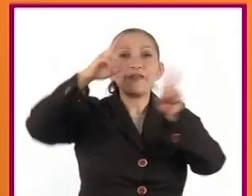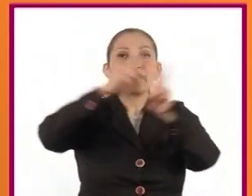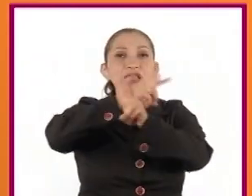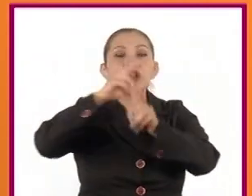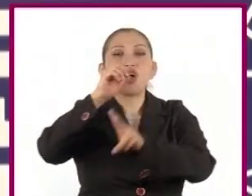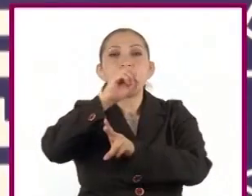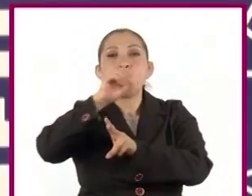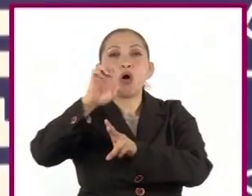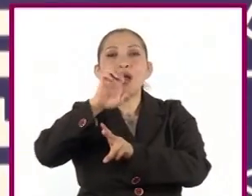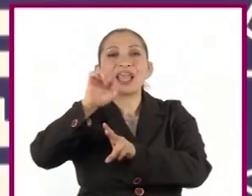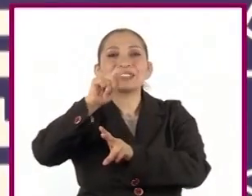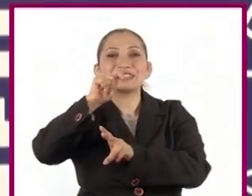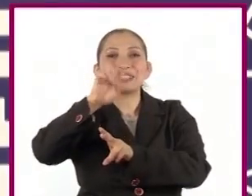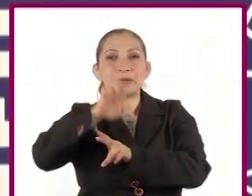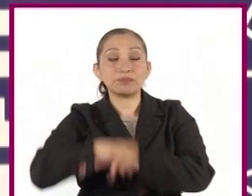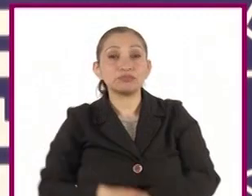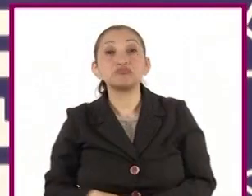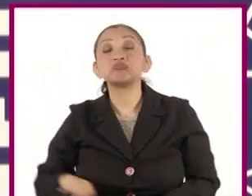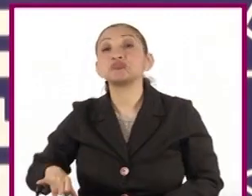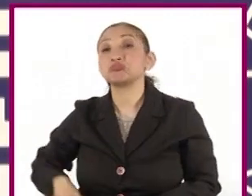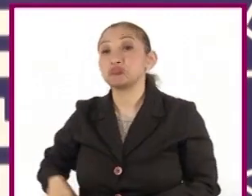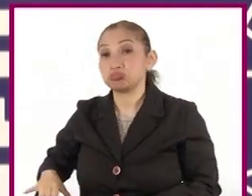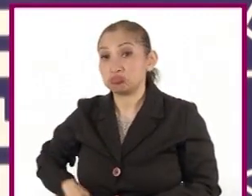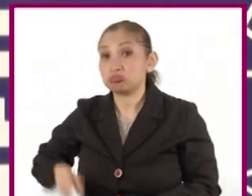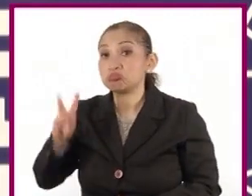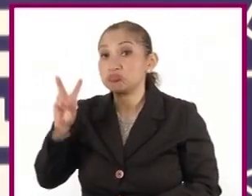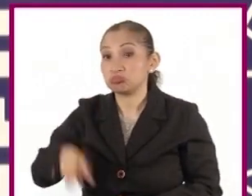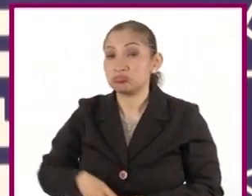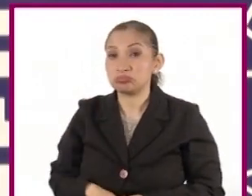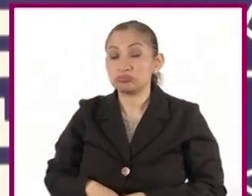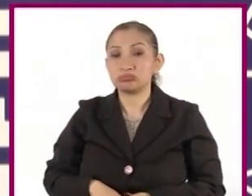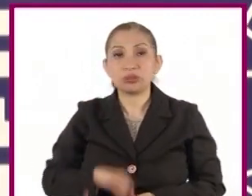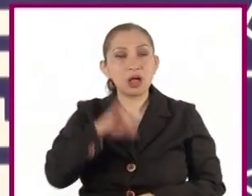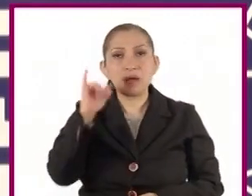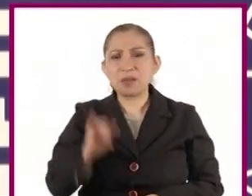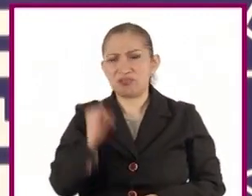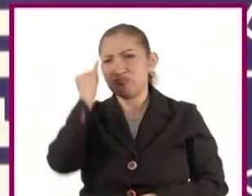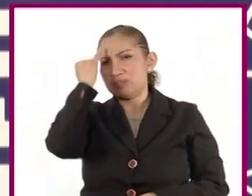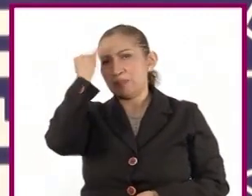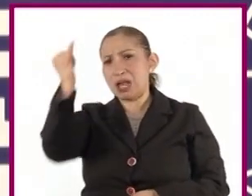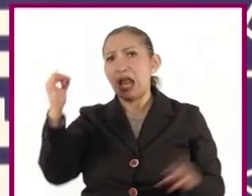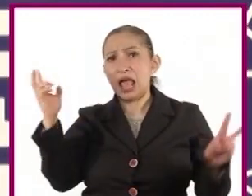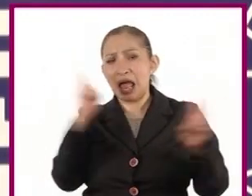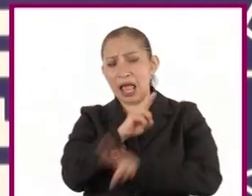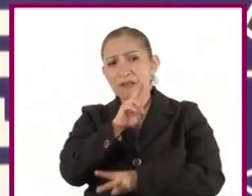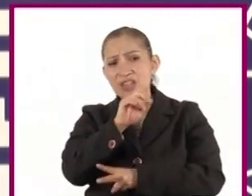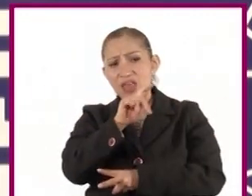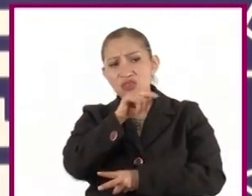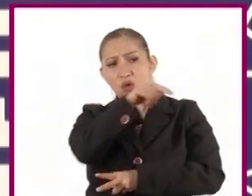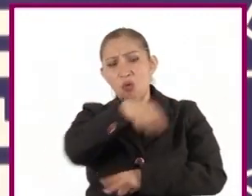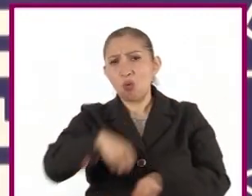del oeste. ¡Qué interesantes, maestros! Nunca me imaginé que el viento fuera el